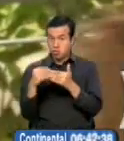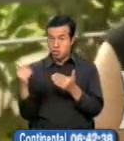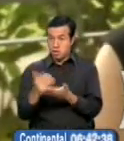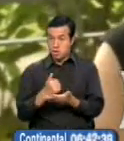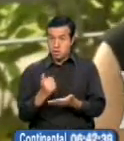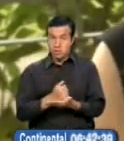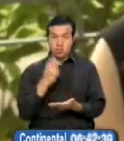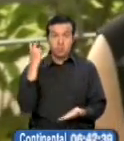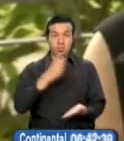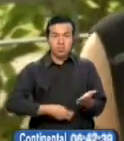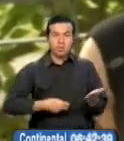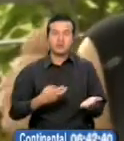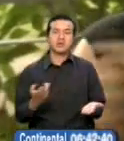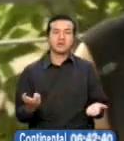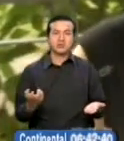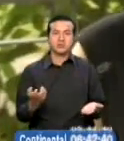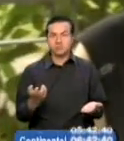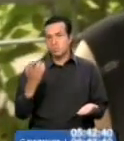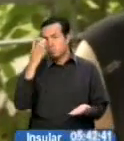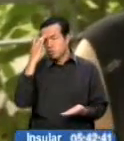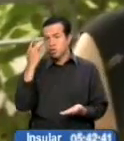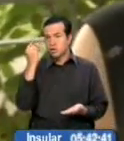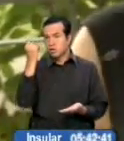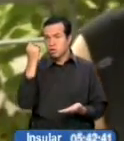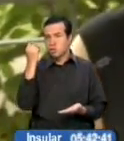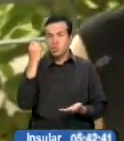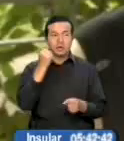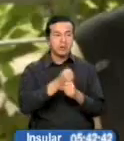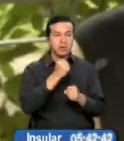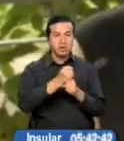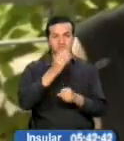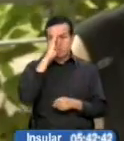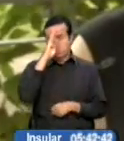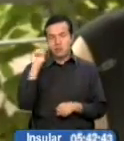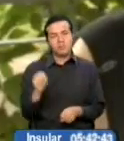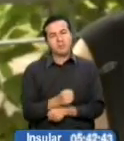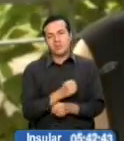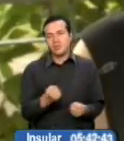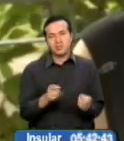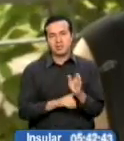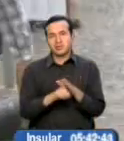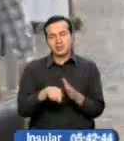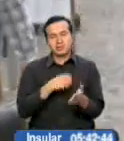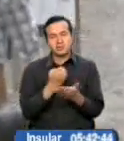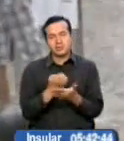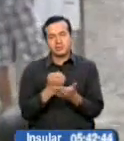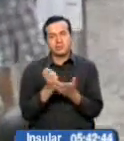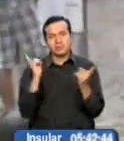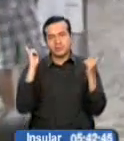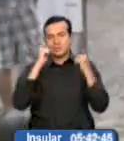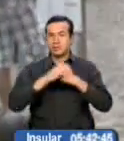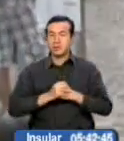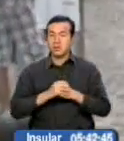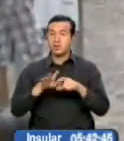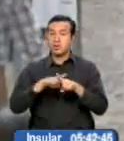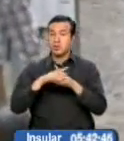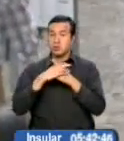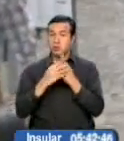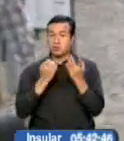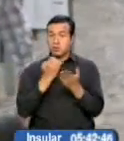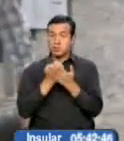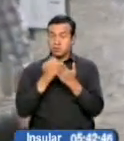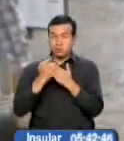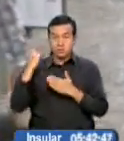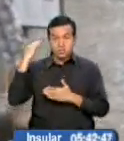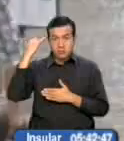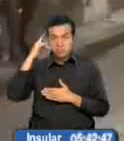son multados por trabajar con Cuba, pues no se puede entonces desarrollar una economía. La situación económica de Cuba a futuro es